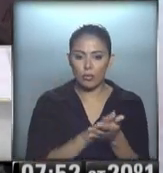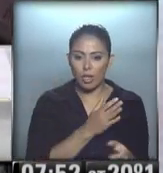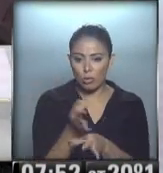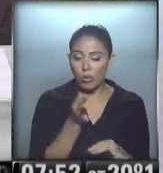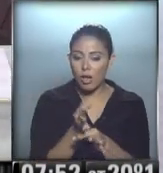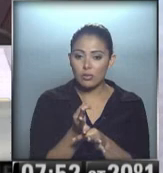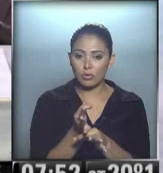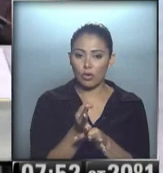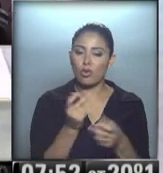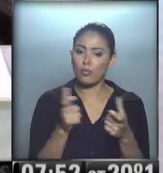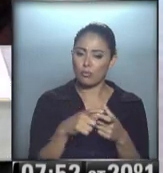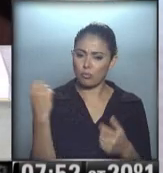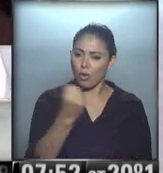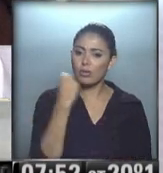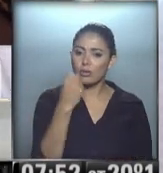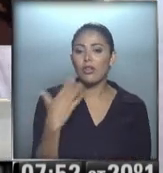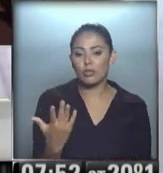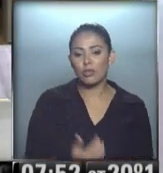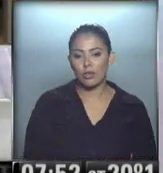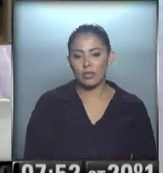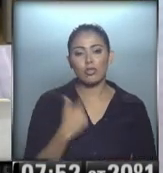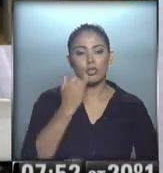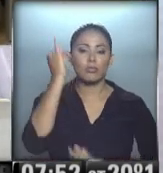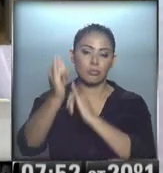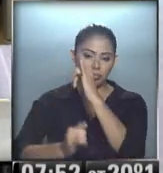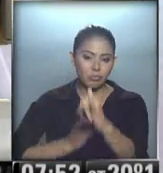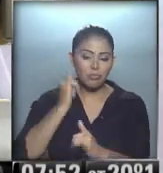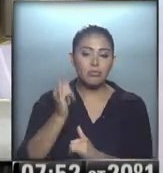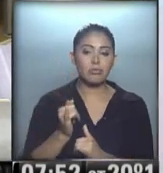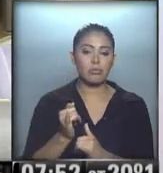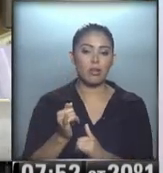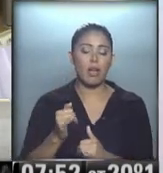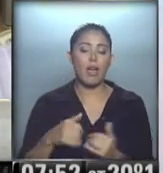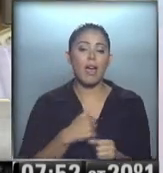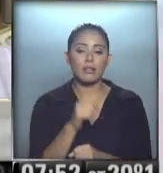una comisión muy emblemática. Así que lo hemos hecho saber. No han